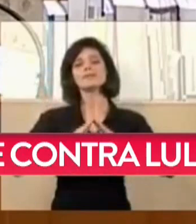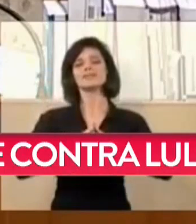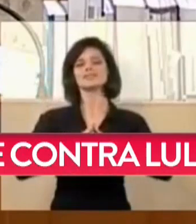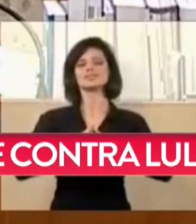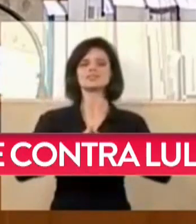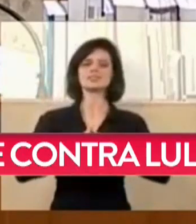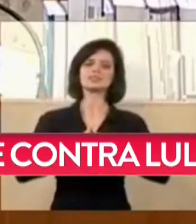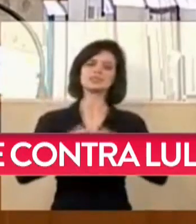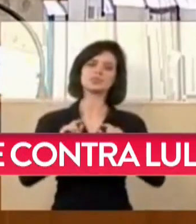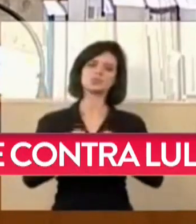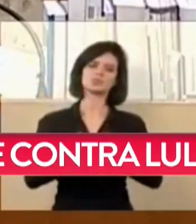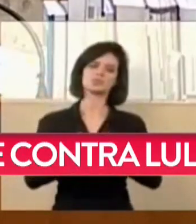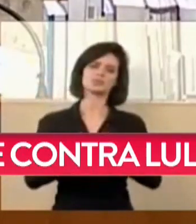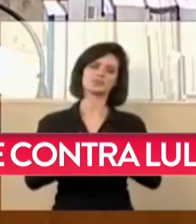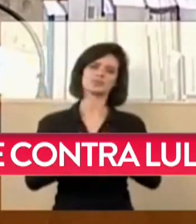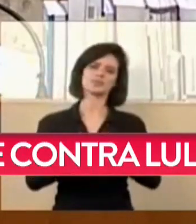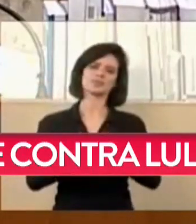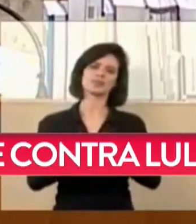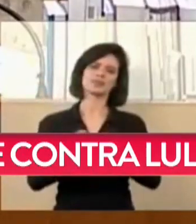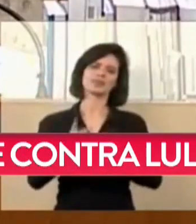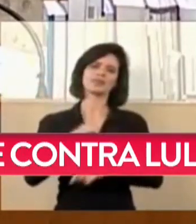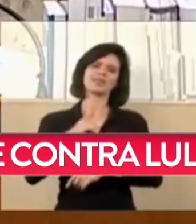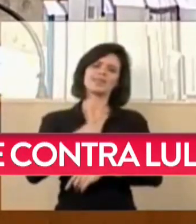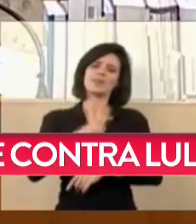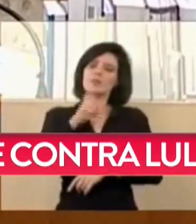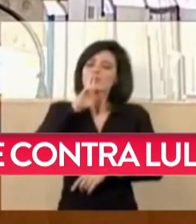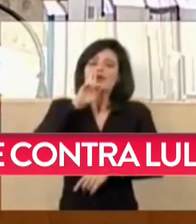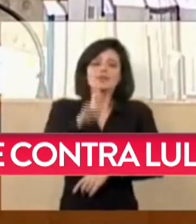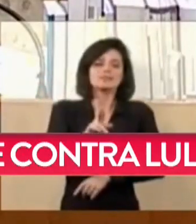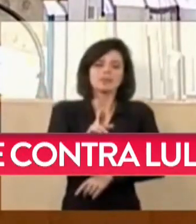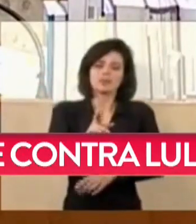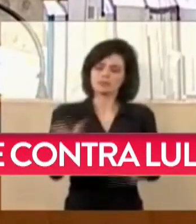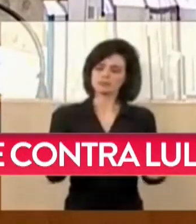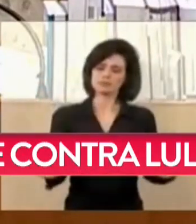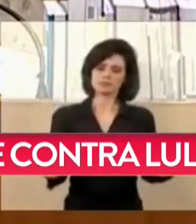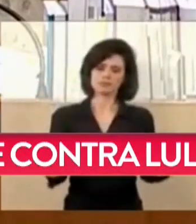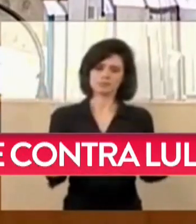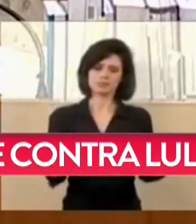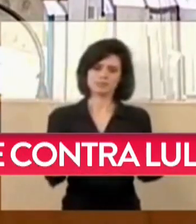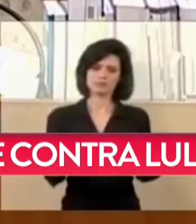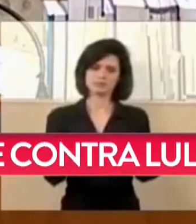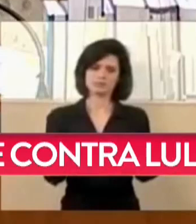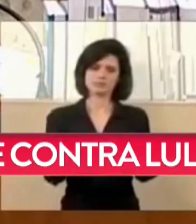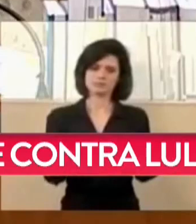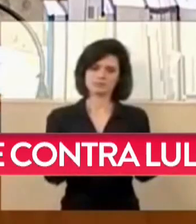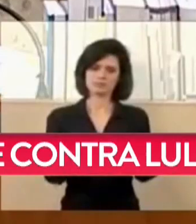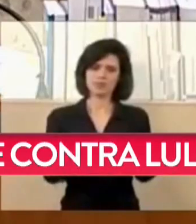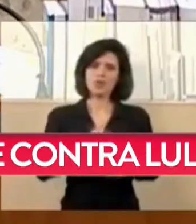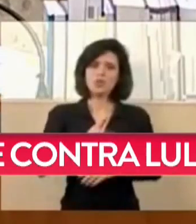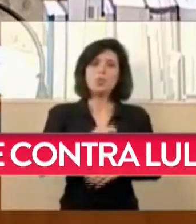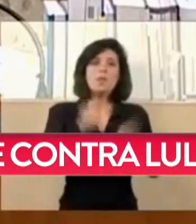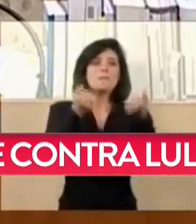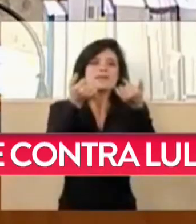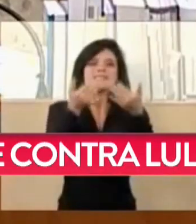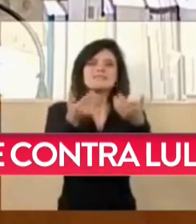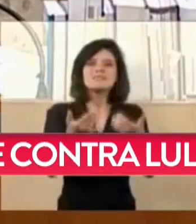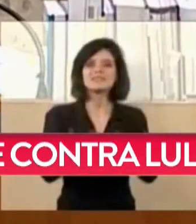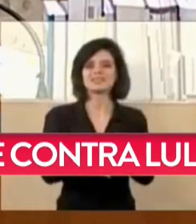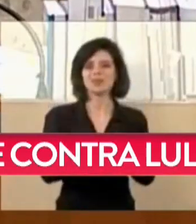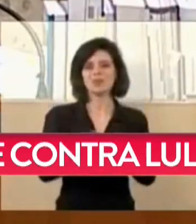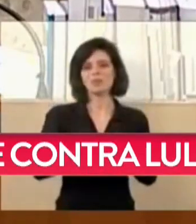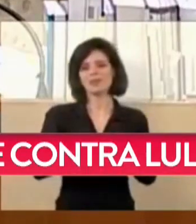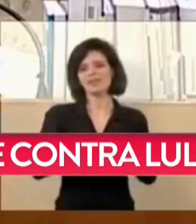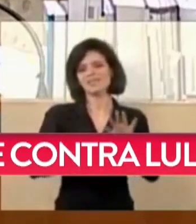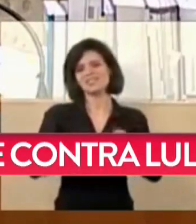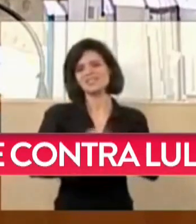que se tienen por lo menos una respuesta una respuesta que no hay una explicación porque no hay posible explicación